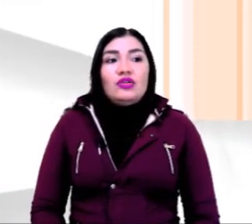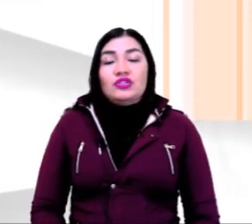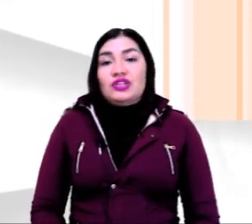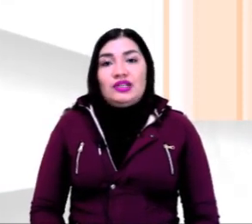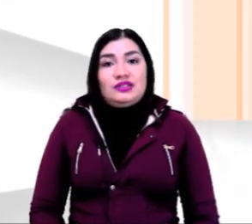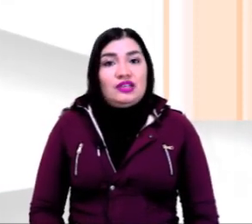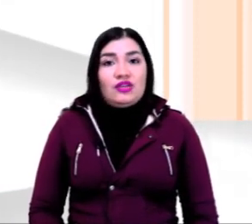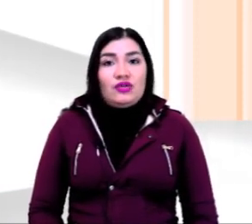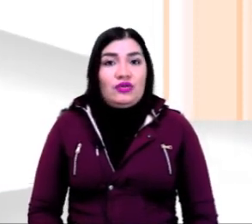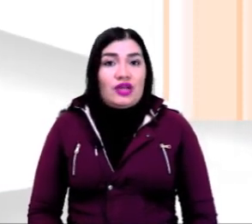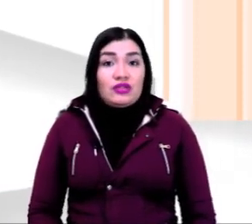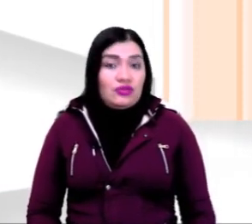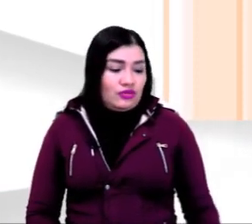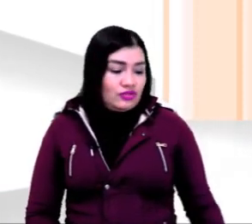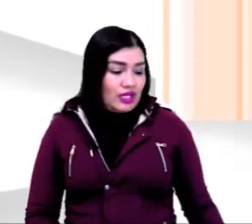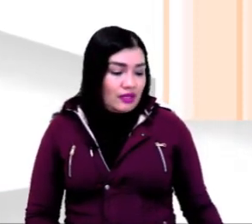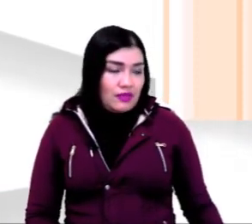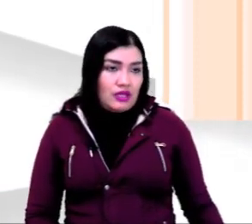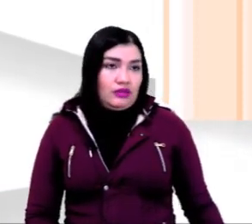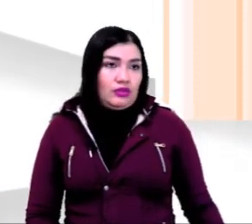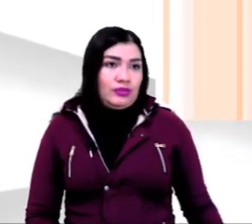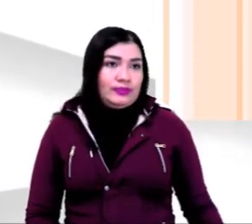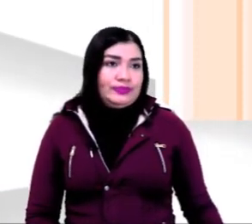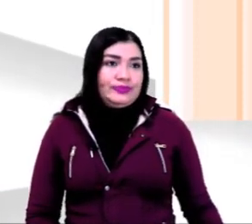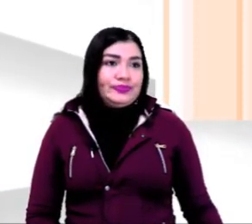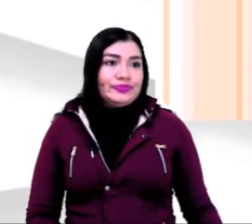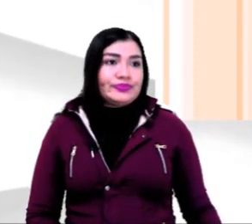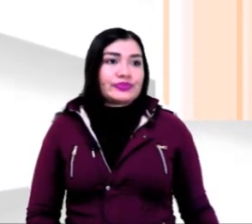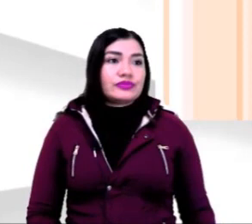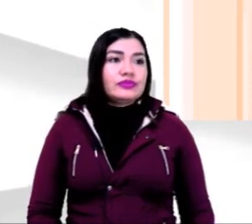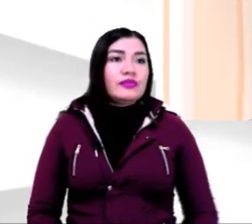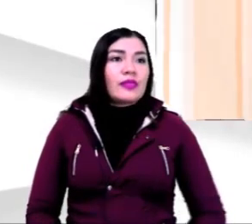y no se le siguió dando seguimiento.